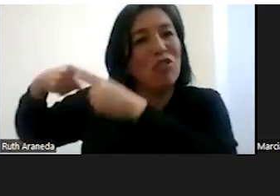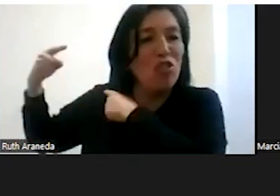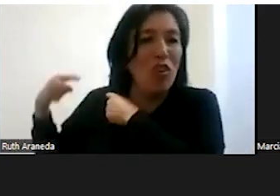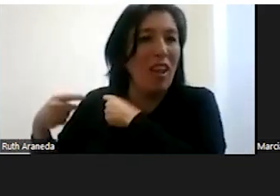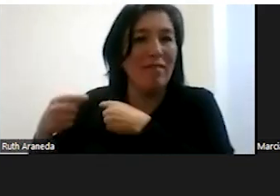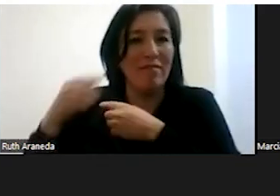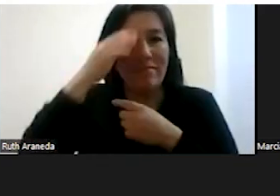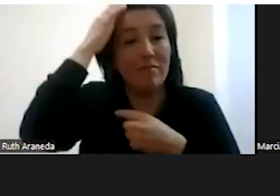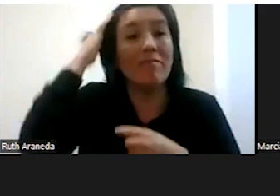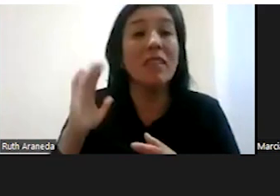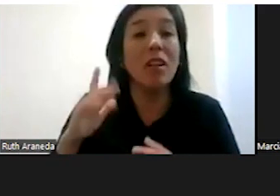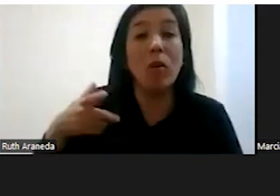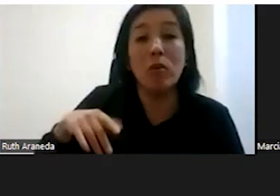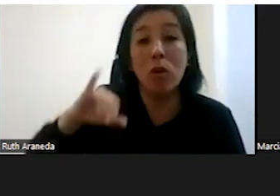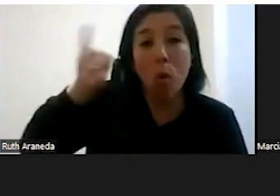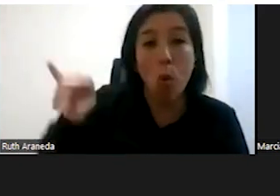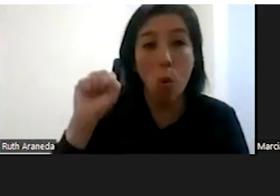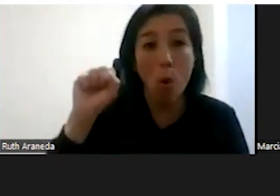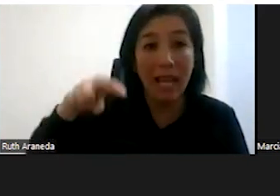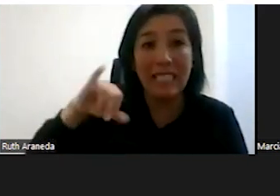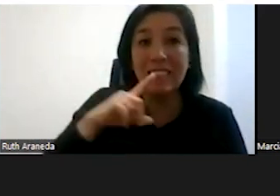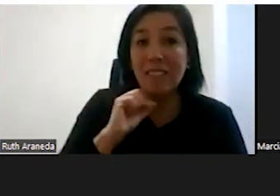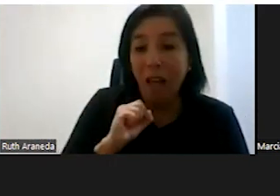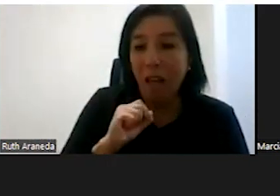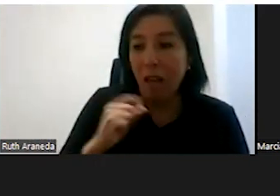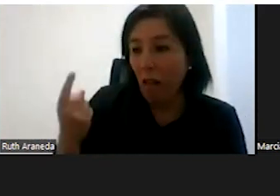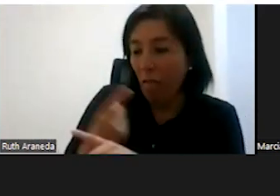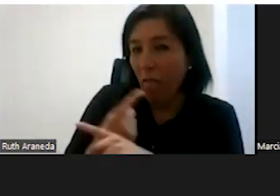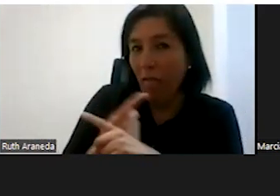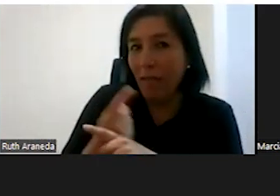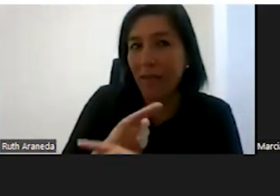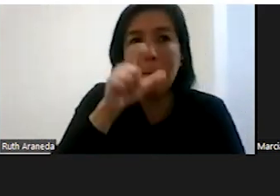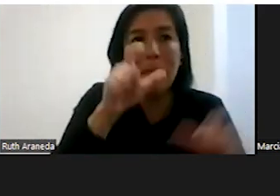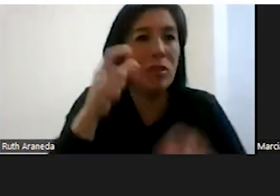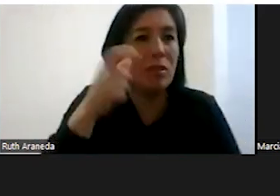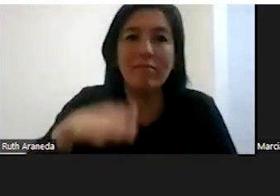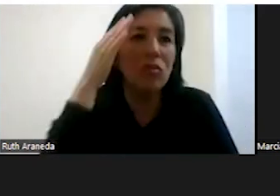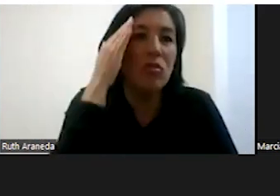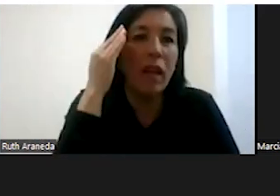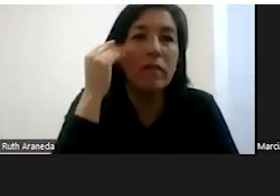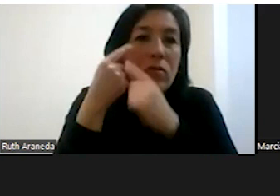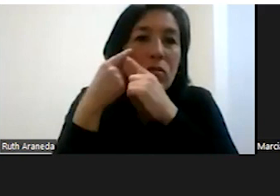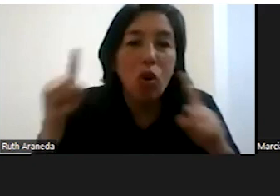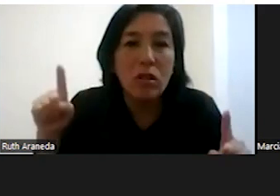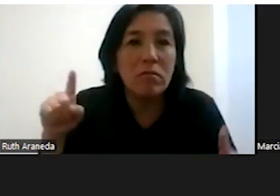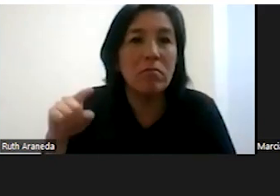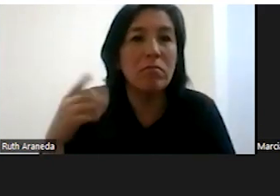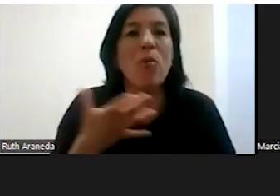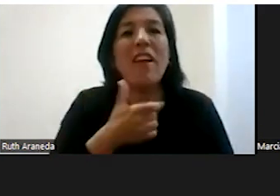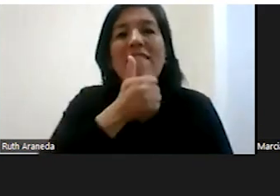aquí con las Juanitas, lo que hemos hablado por años, no se conoce porque no se difunde, y no solo es problema nuestro, el problema es que